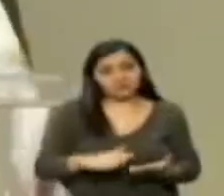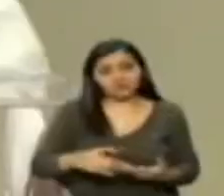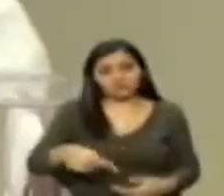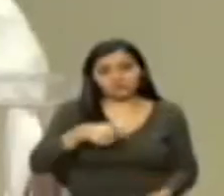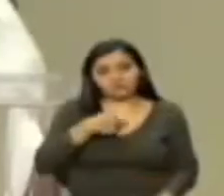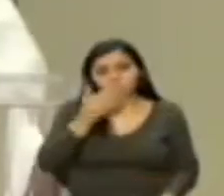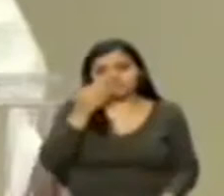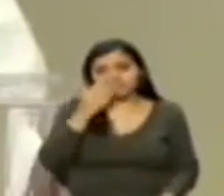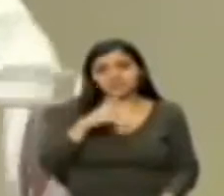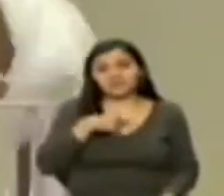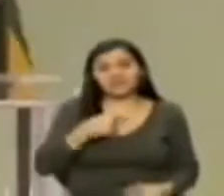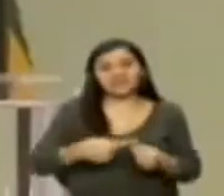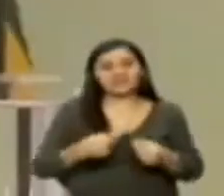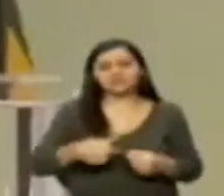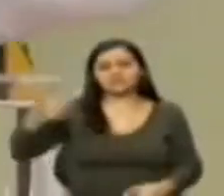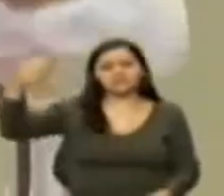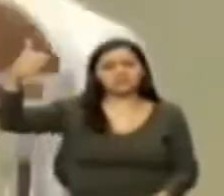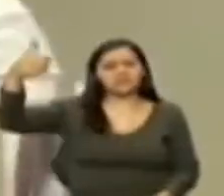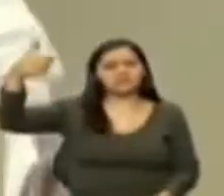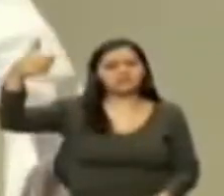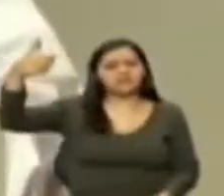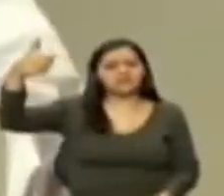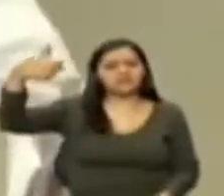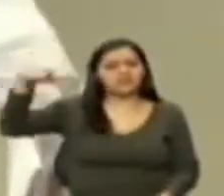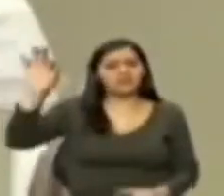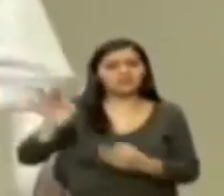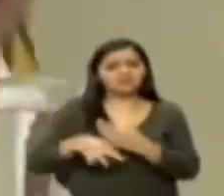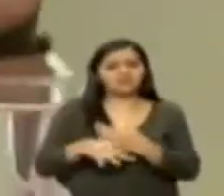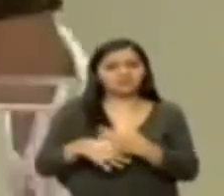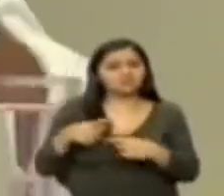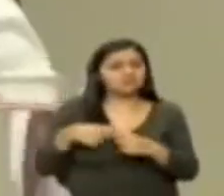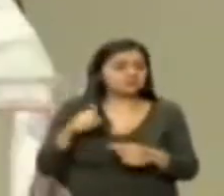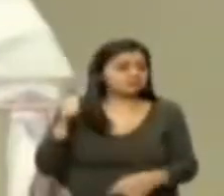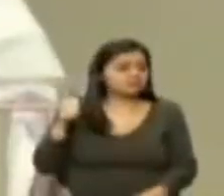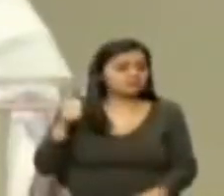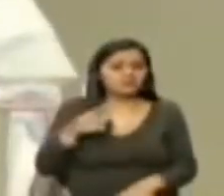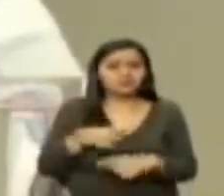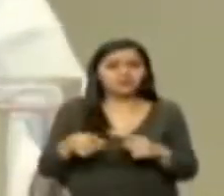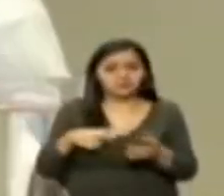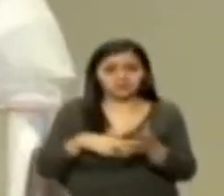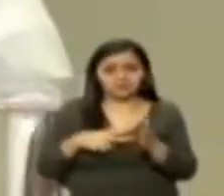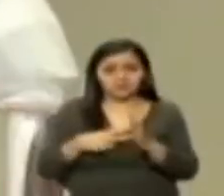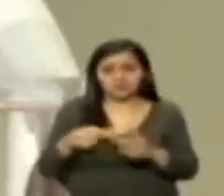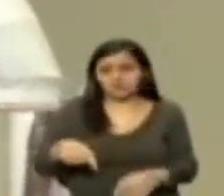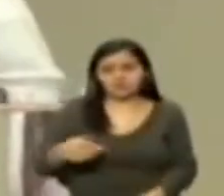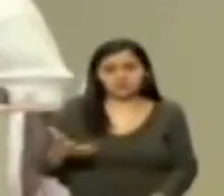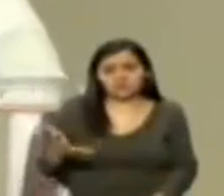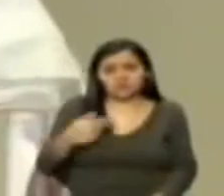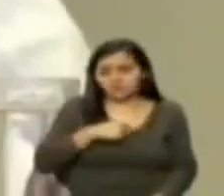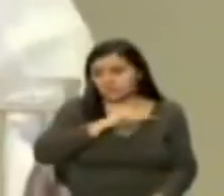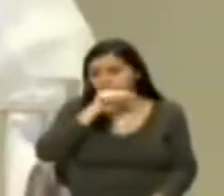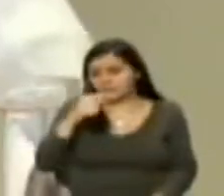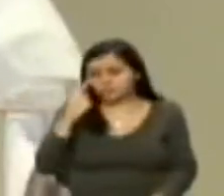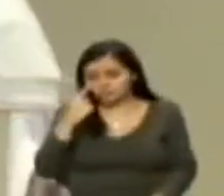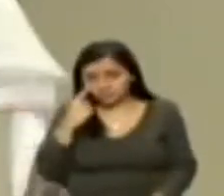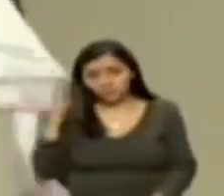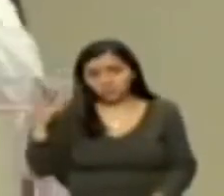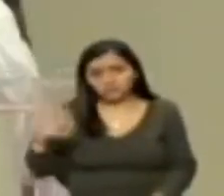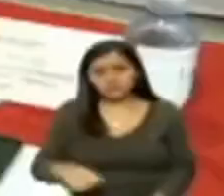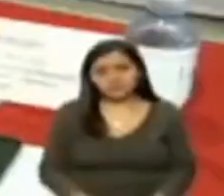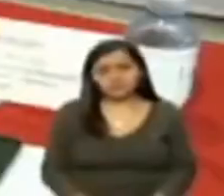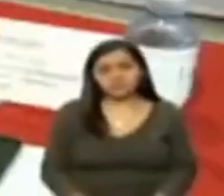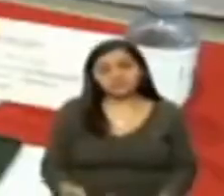me entrevistaban en Quito, yo les decía, ya está funcionando la extensión, yo juraba que ya estaba funcionando, si estaba todo listo, así que les pido mil disculpas.